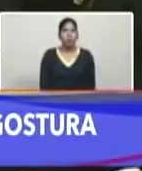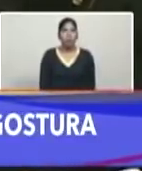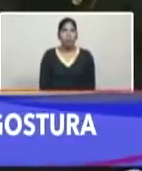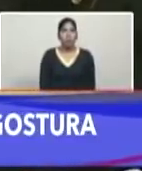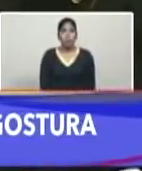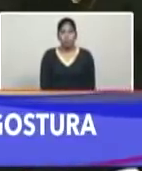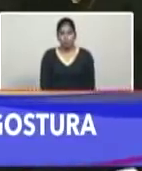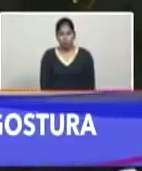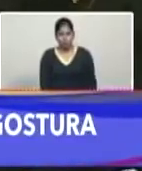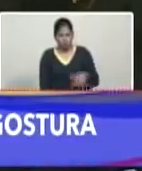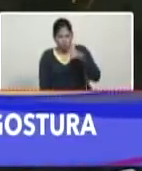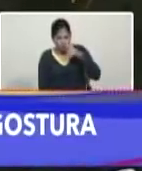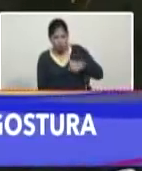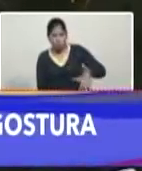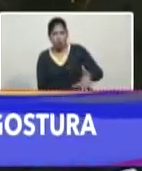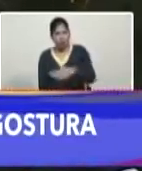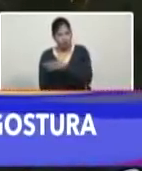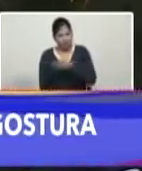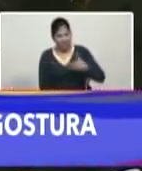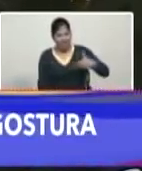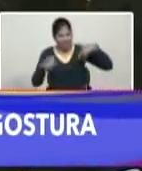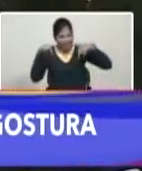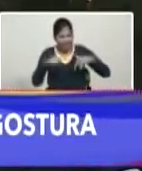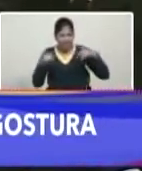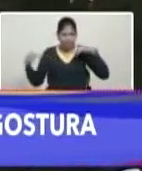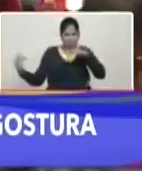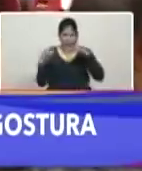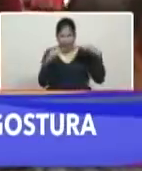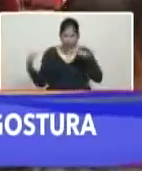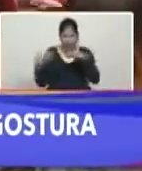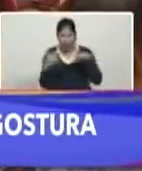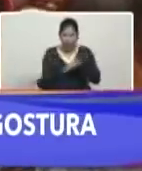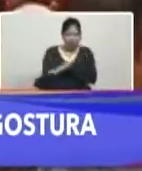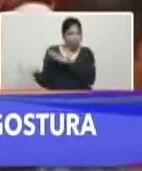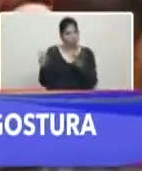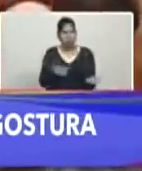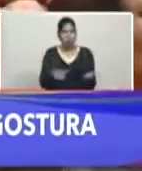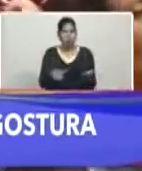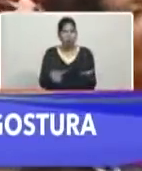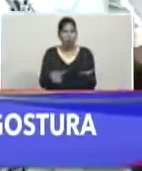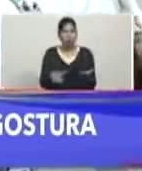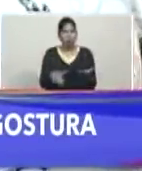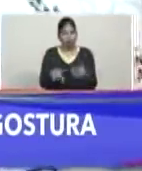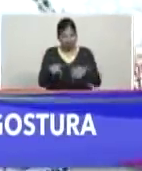¿Quiere el pueblo venezolano una guerra y una invasión militar?